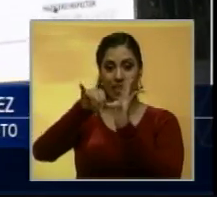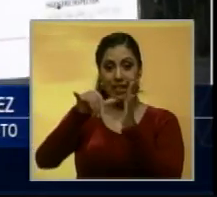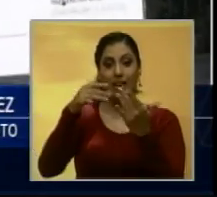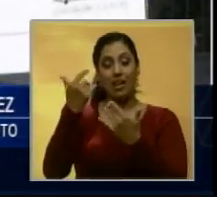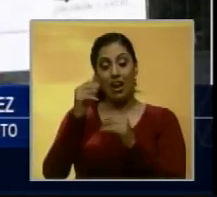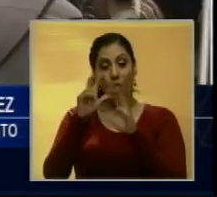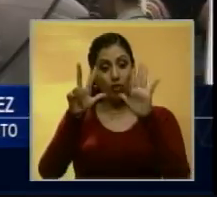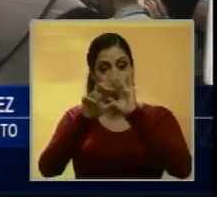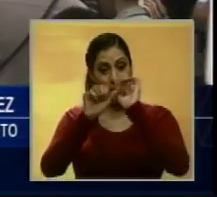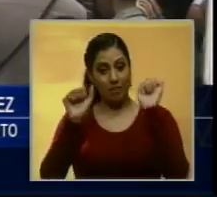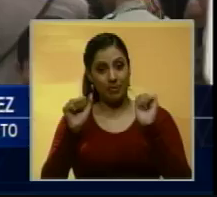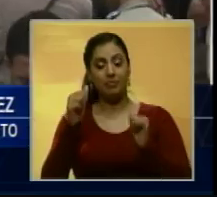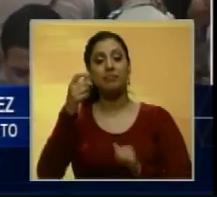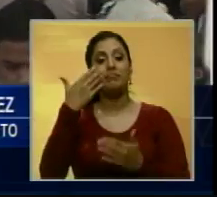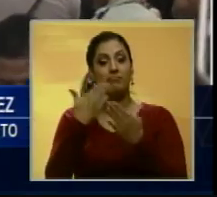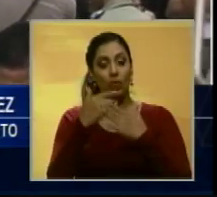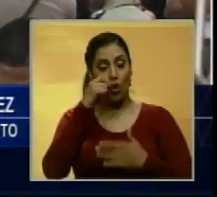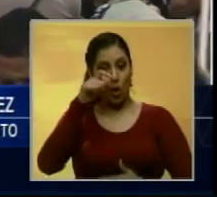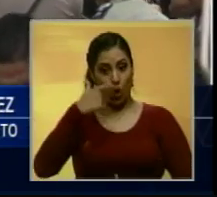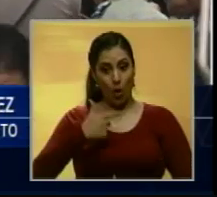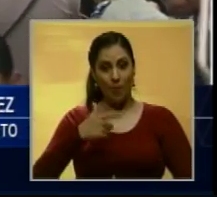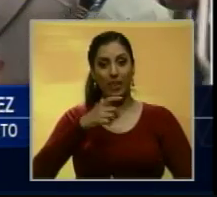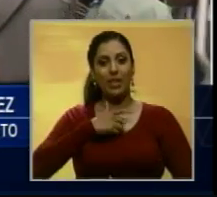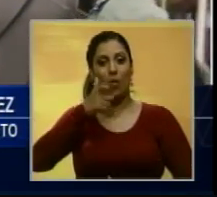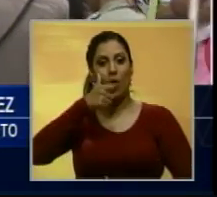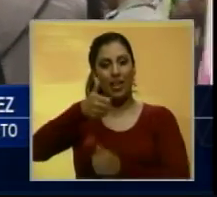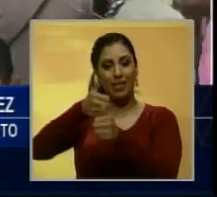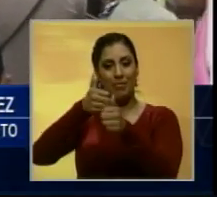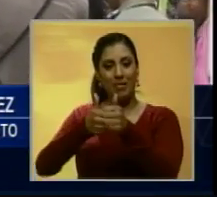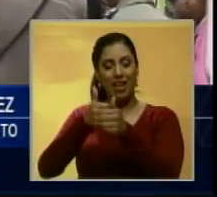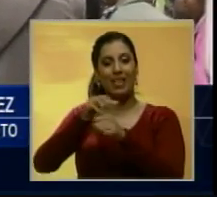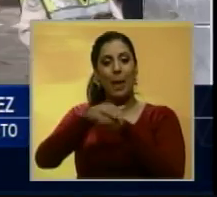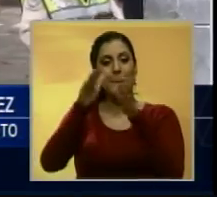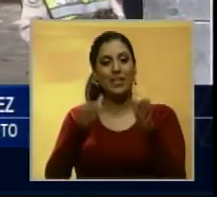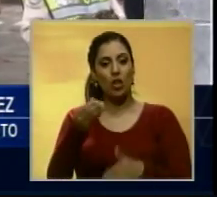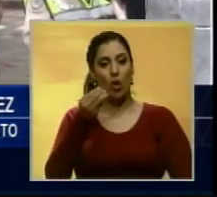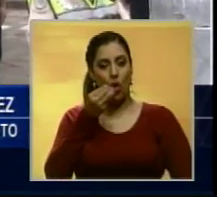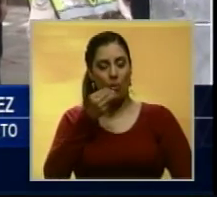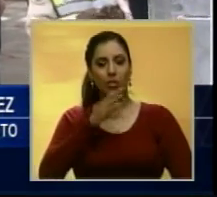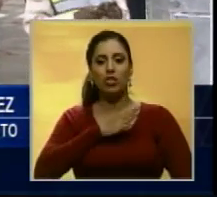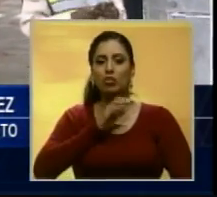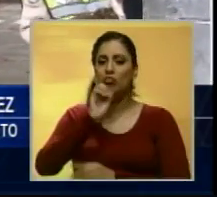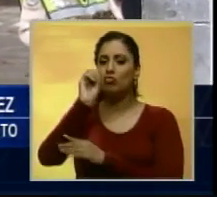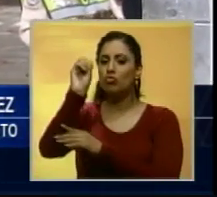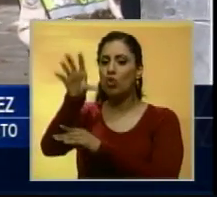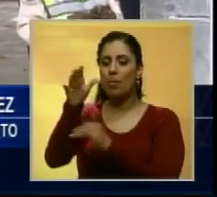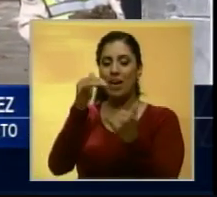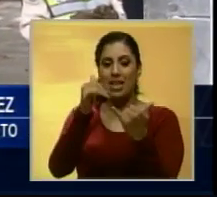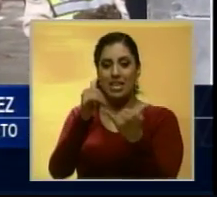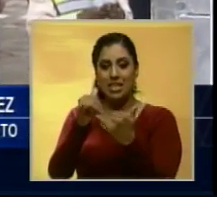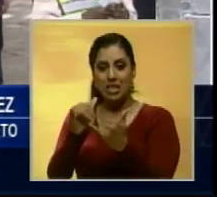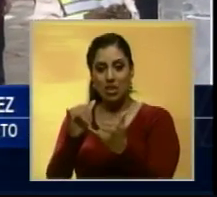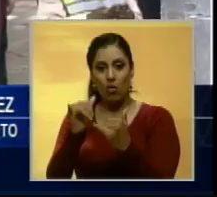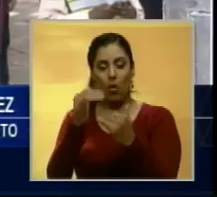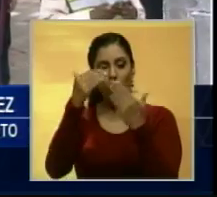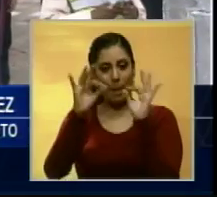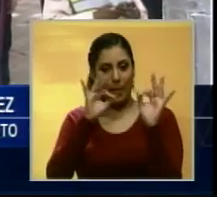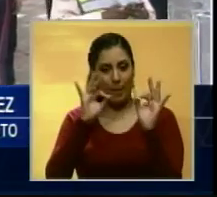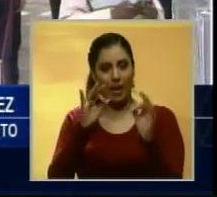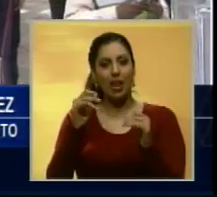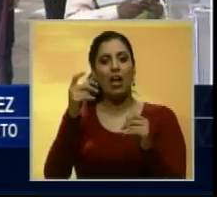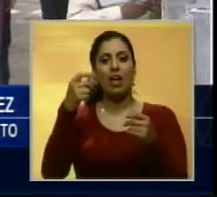mañana. Testigos señalan que el hombre, quien es escolta del Ministerio de Alimentación, había dejado a su hijo y al salir fue abordado por